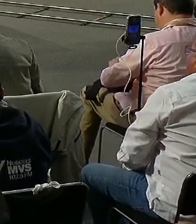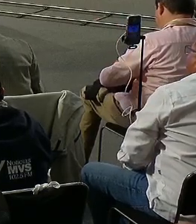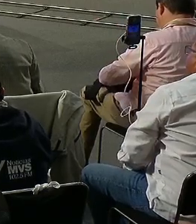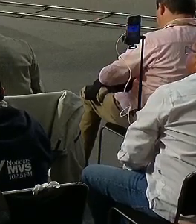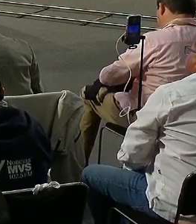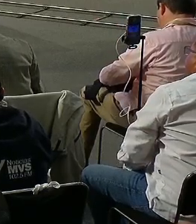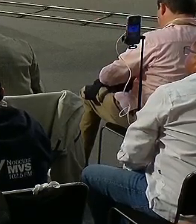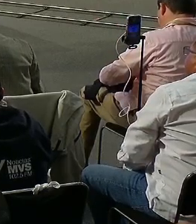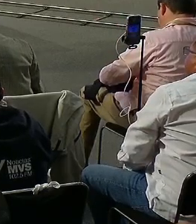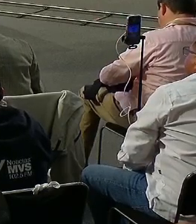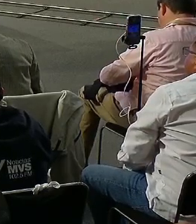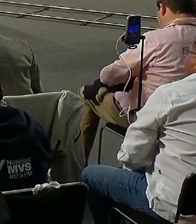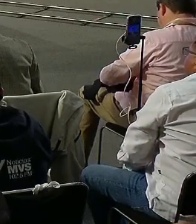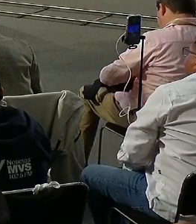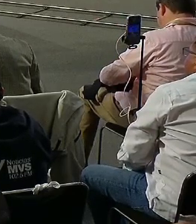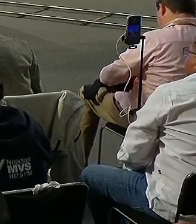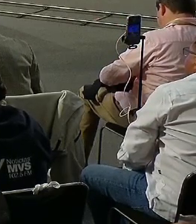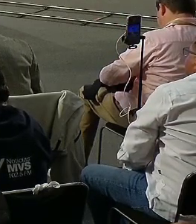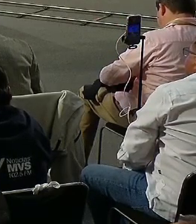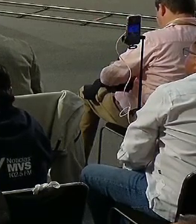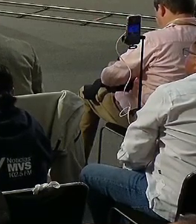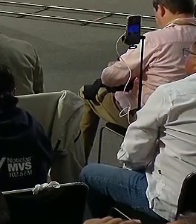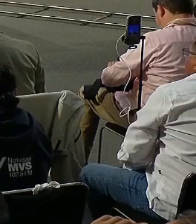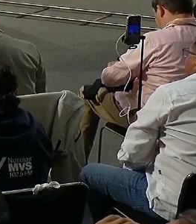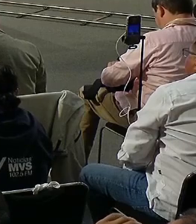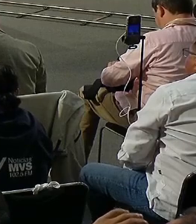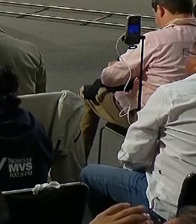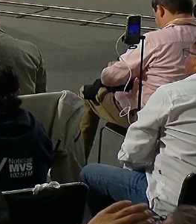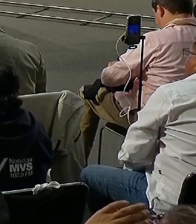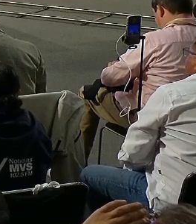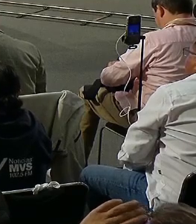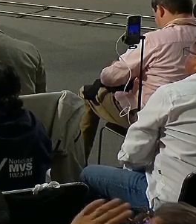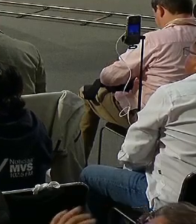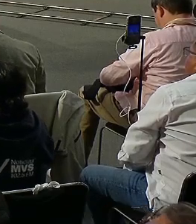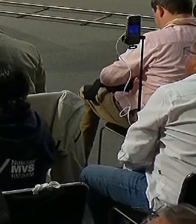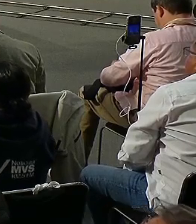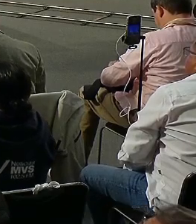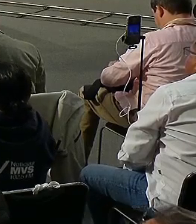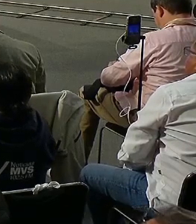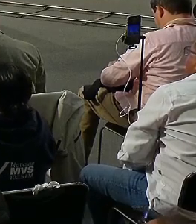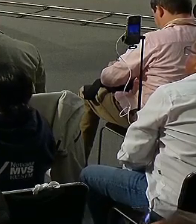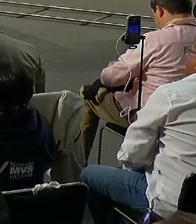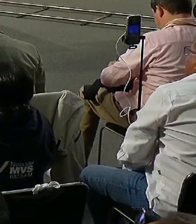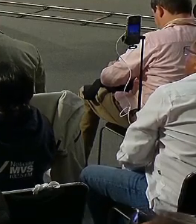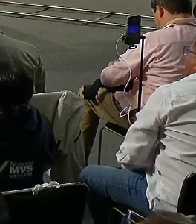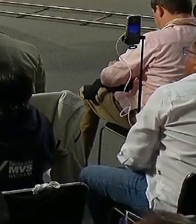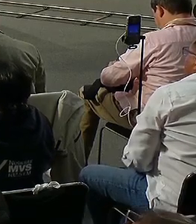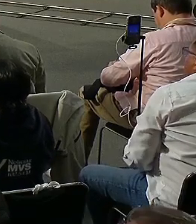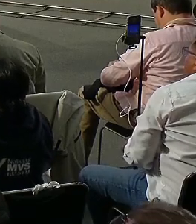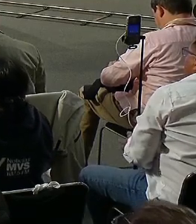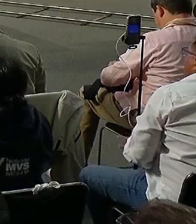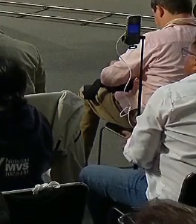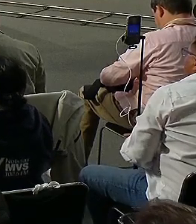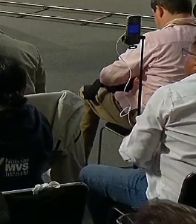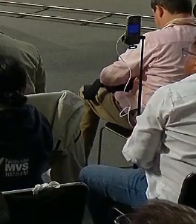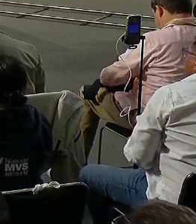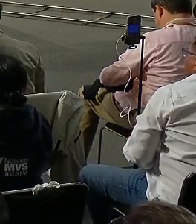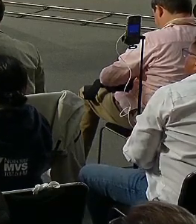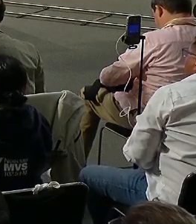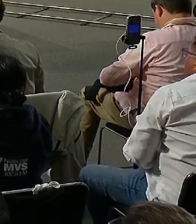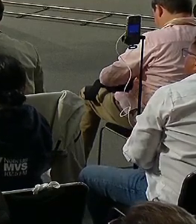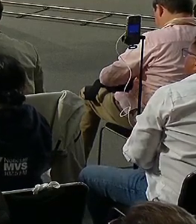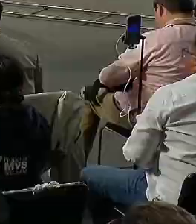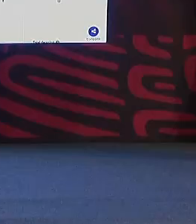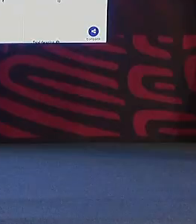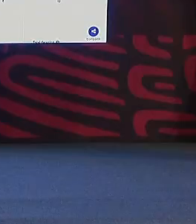Siguiente. Baja California Sur, Morena, PT Verde obtiene primer lugar, primera minoría, PAN, PRI,